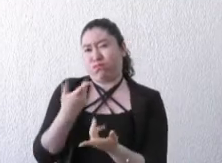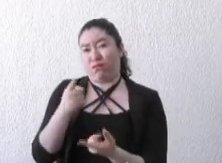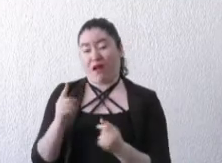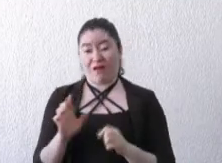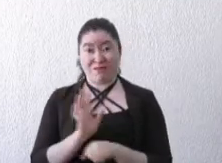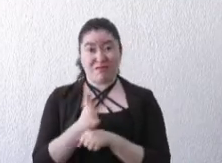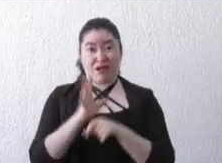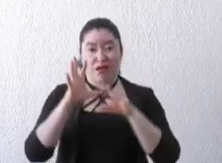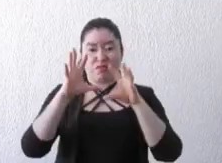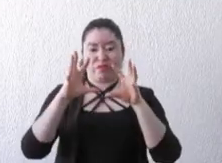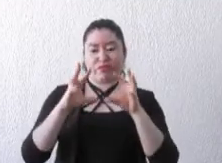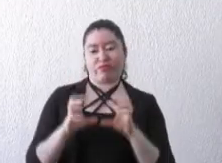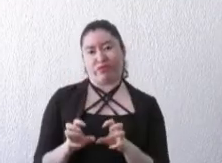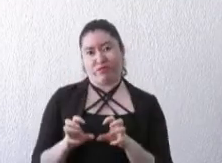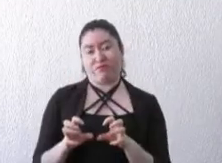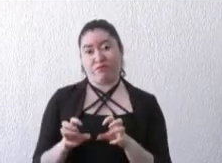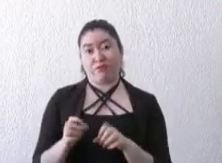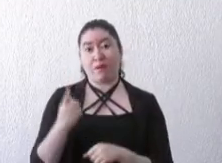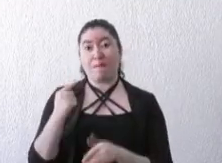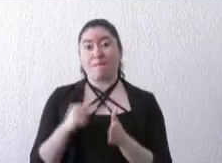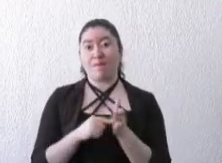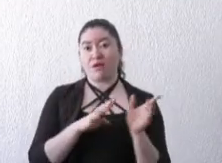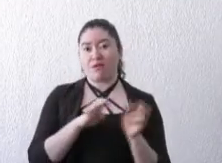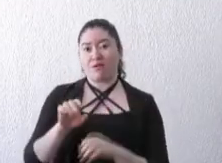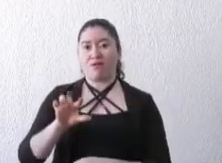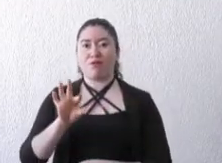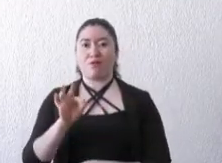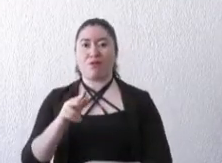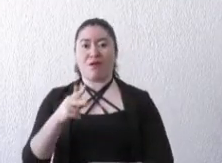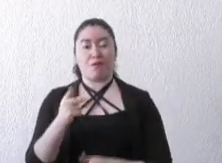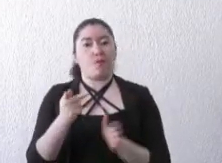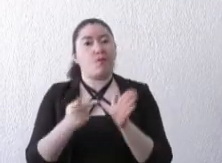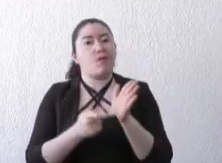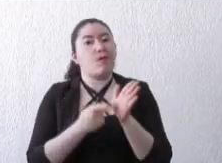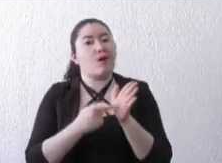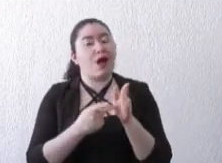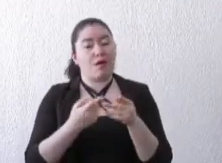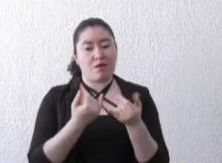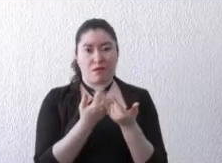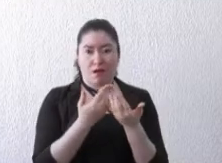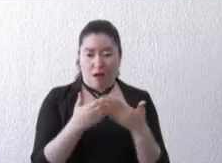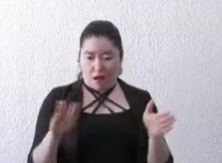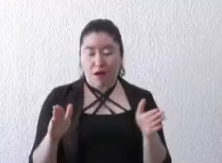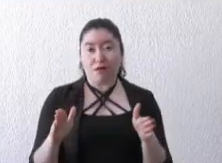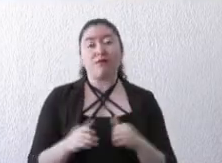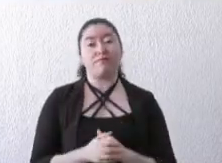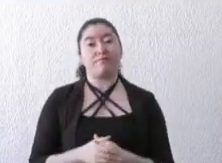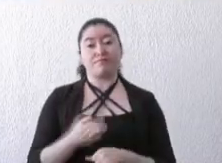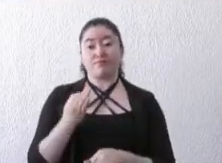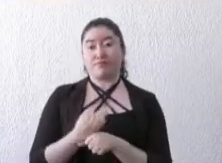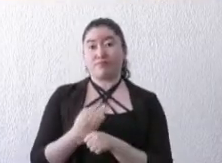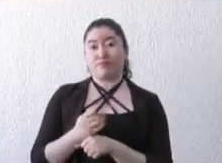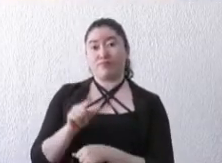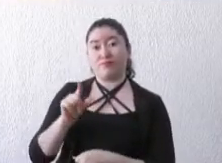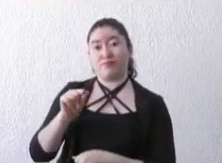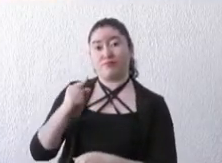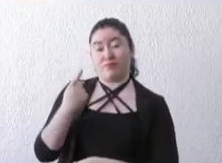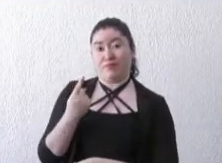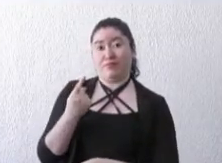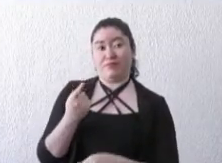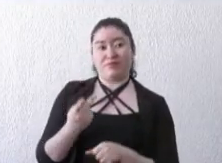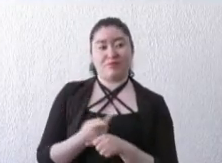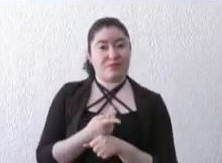hasta 1948 que se vuelve a reabrir. Y aquí en el 71